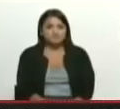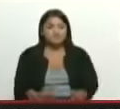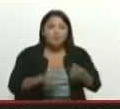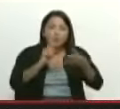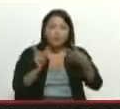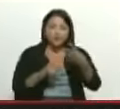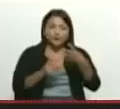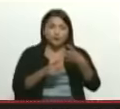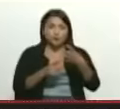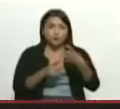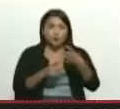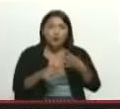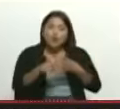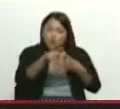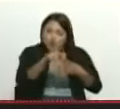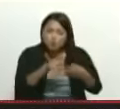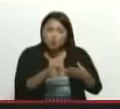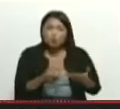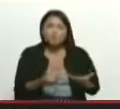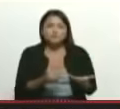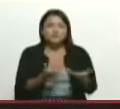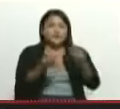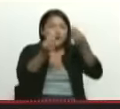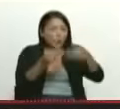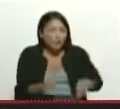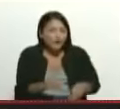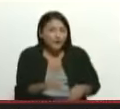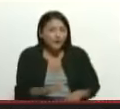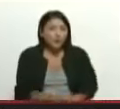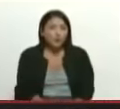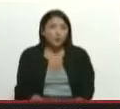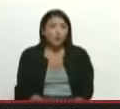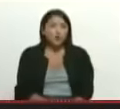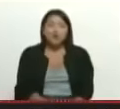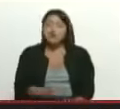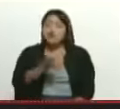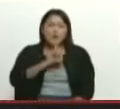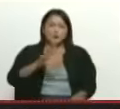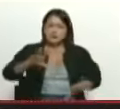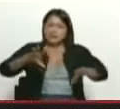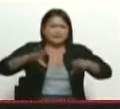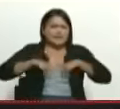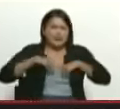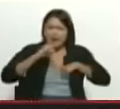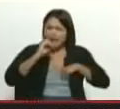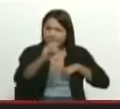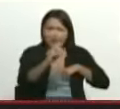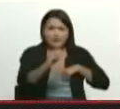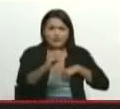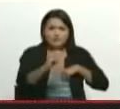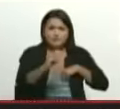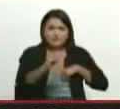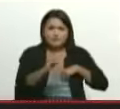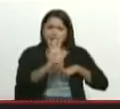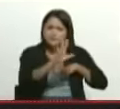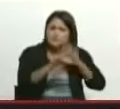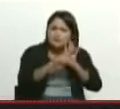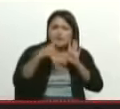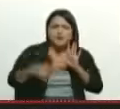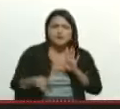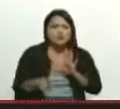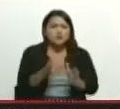Cuarto, ¿está usted de acuerdo en oponerse por todos los medios, conforme al derecho, a